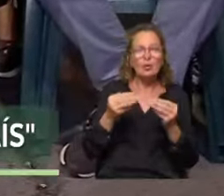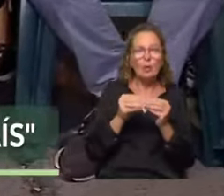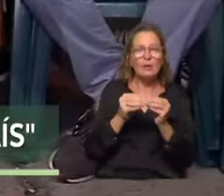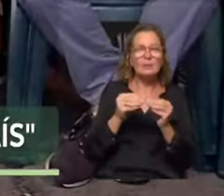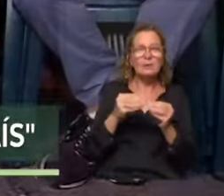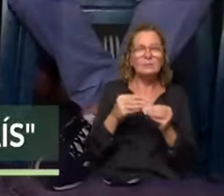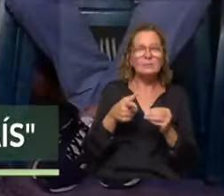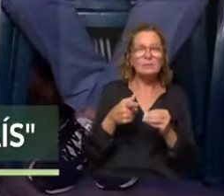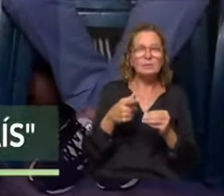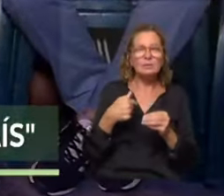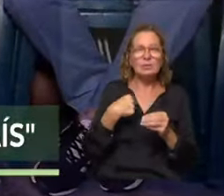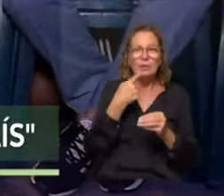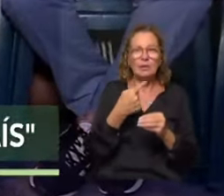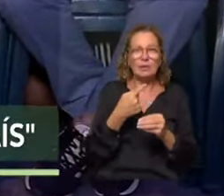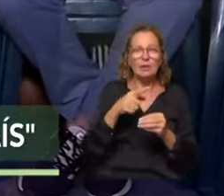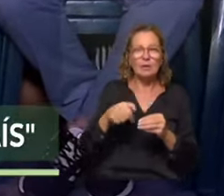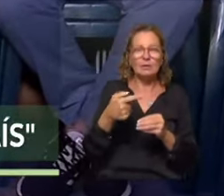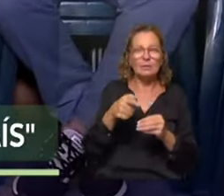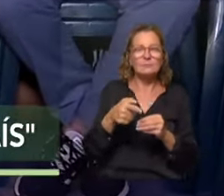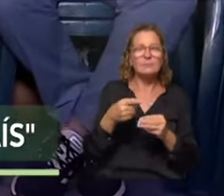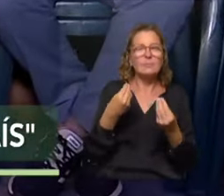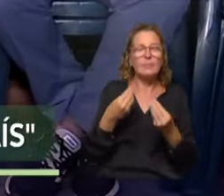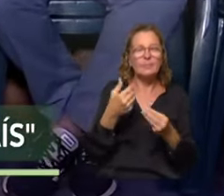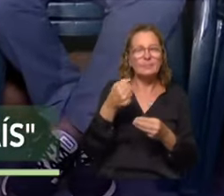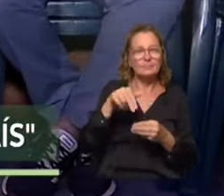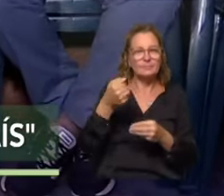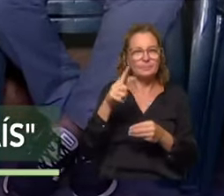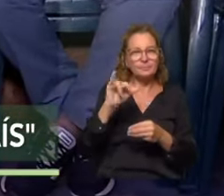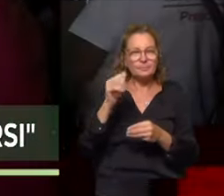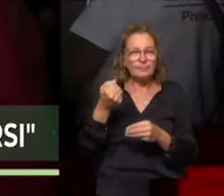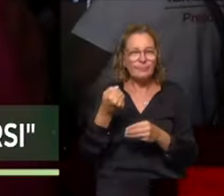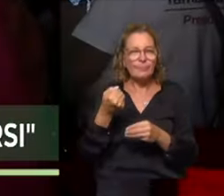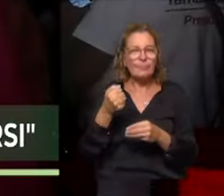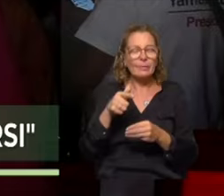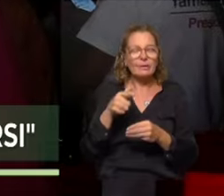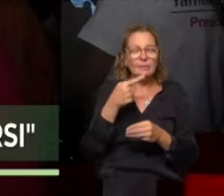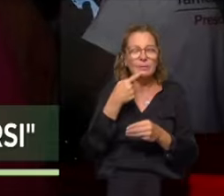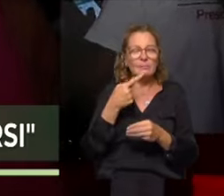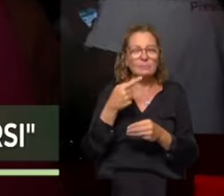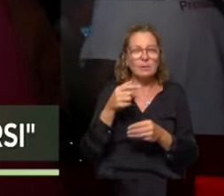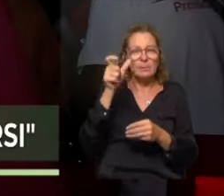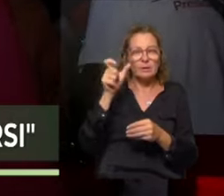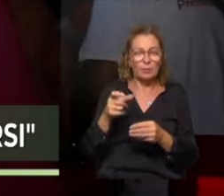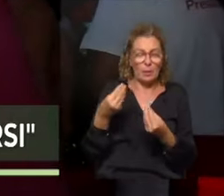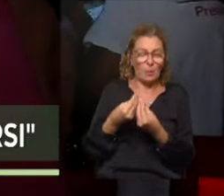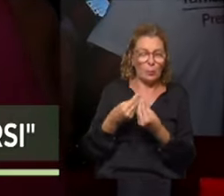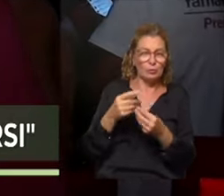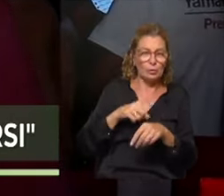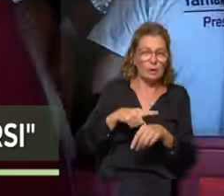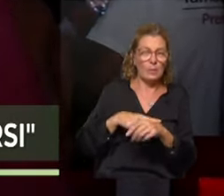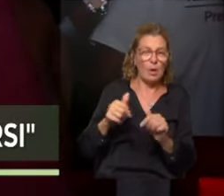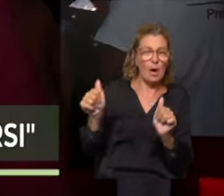yo apuesto a esta candidatura. ¿Qué sucede con Analía Fernández? Analía Fernández es una militante de mucho tiempo que